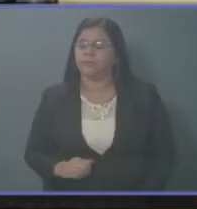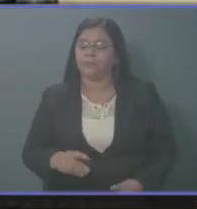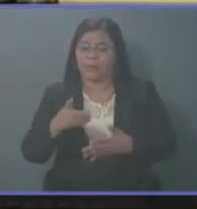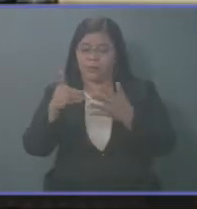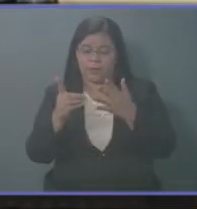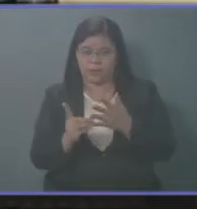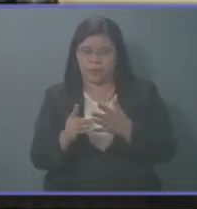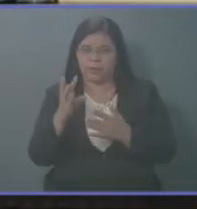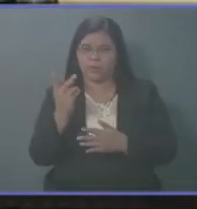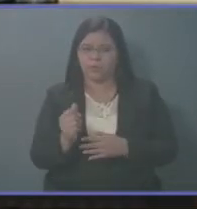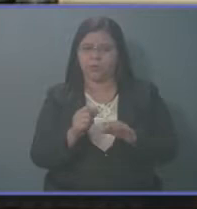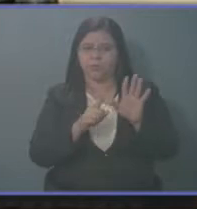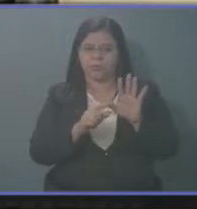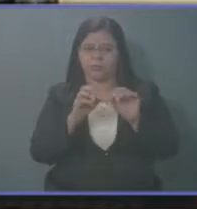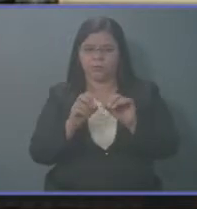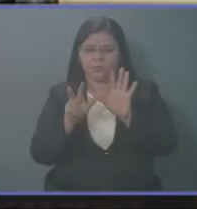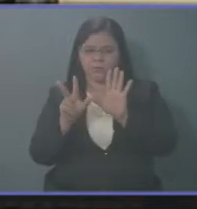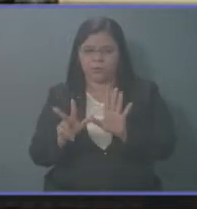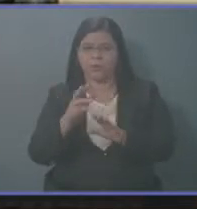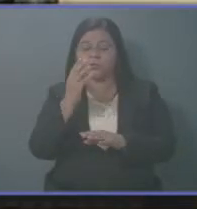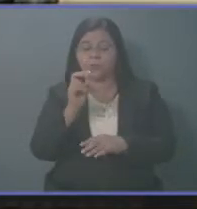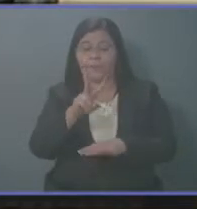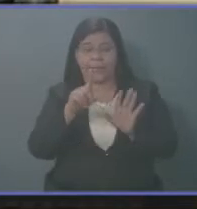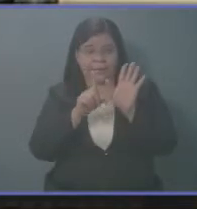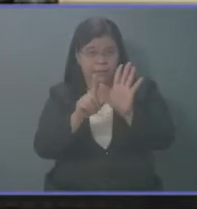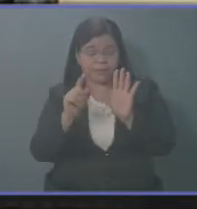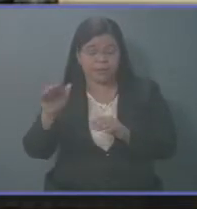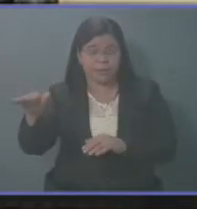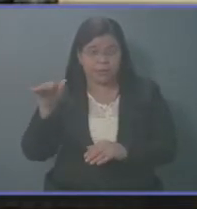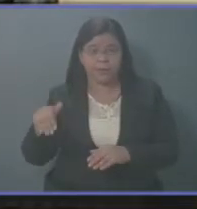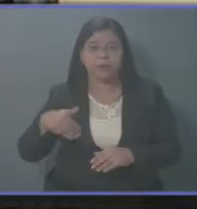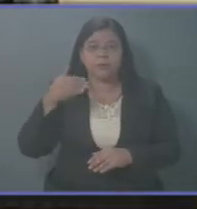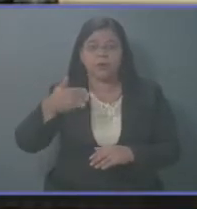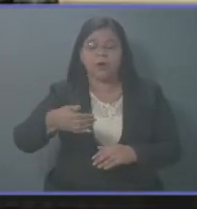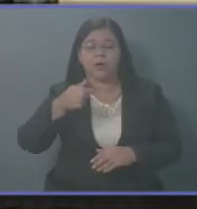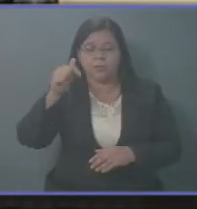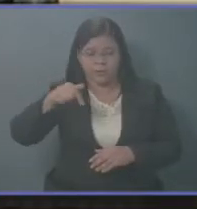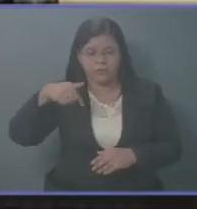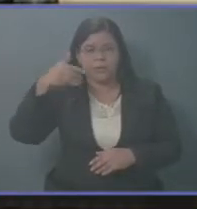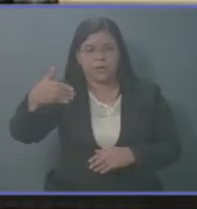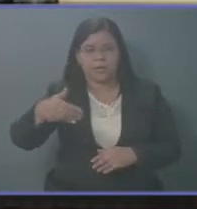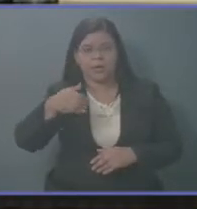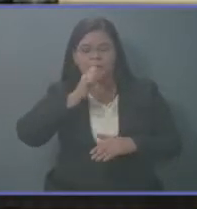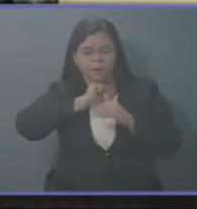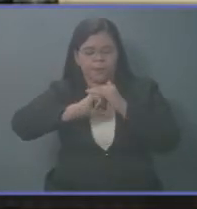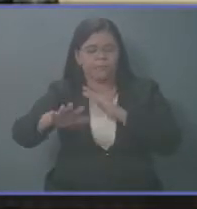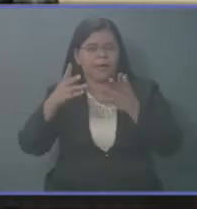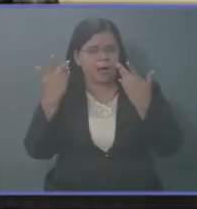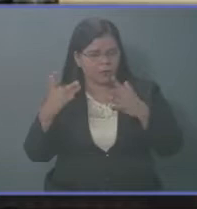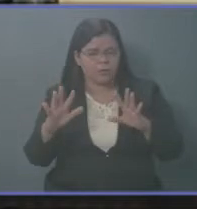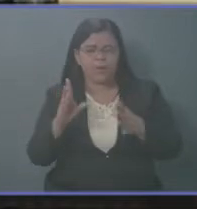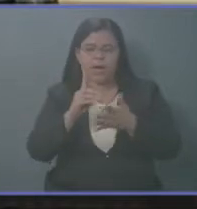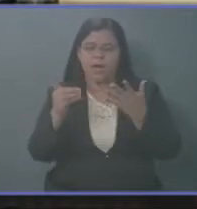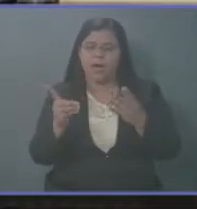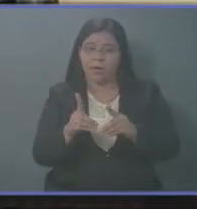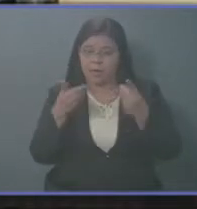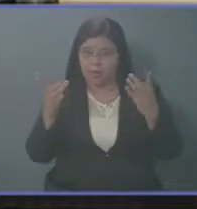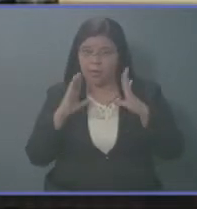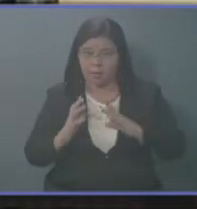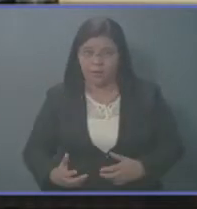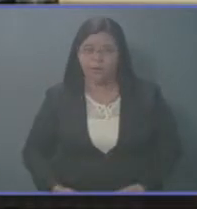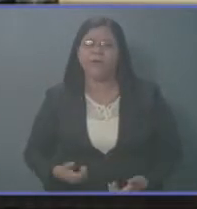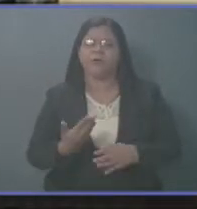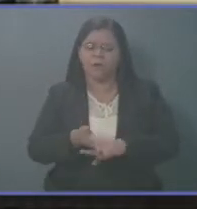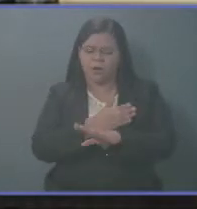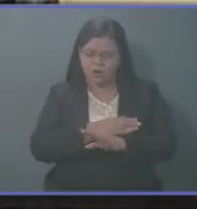Decreto legislativo número 608 del 26 de marzo de 2020, publicado en el Diario Oficial número 63, tomo 426 de esa misma fecha, en la cual se